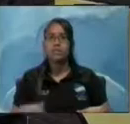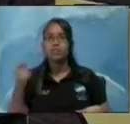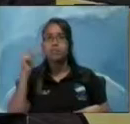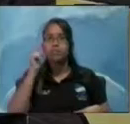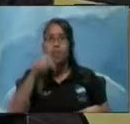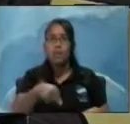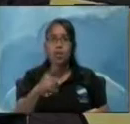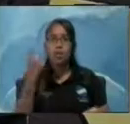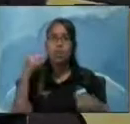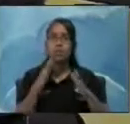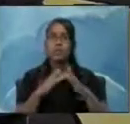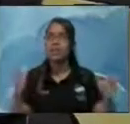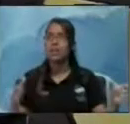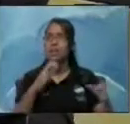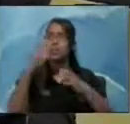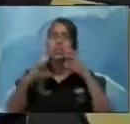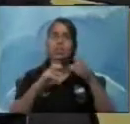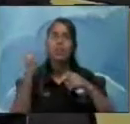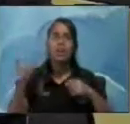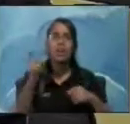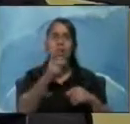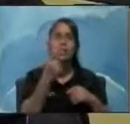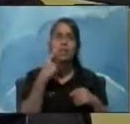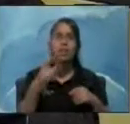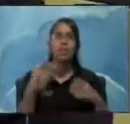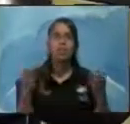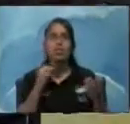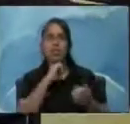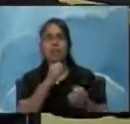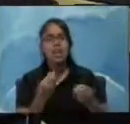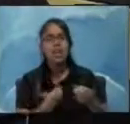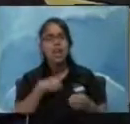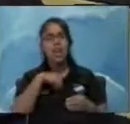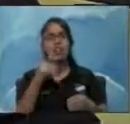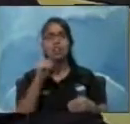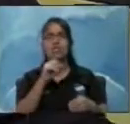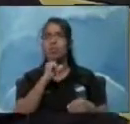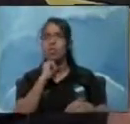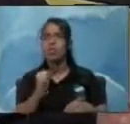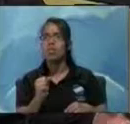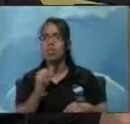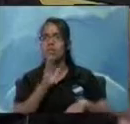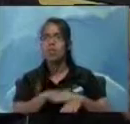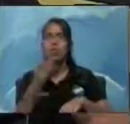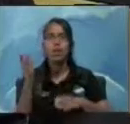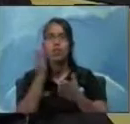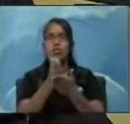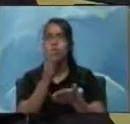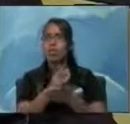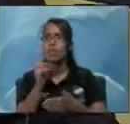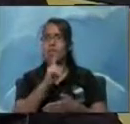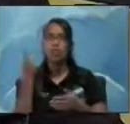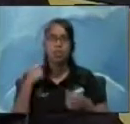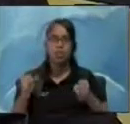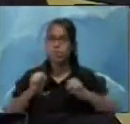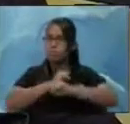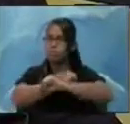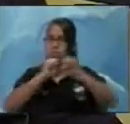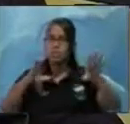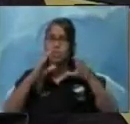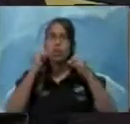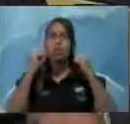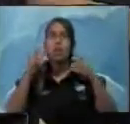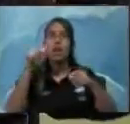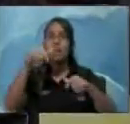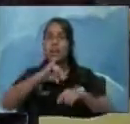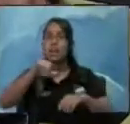gran estruendo la gente en Jerusalén dijeron qué broma es esta no es una bomba porque todavía no no tenemos explosivos tan fuertes aquí en